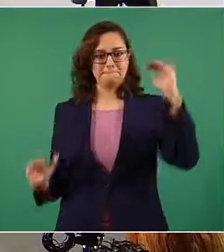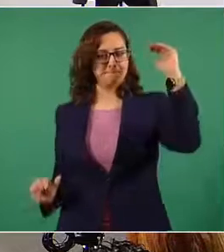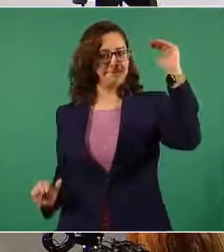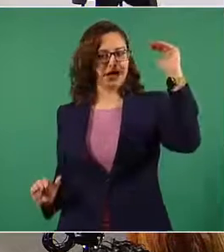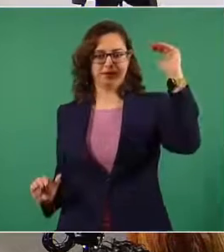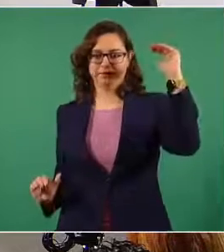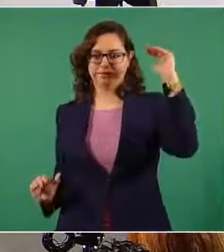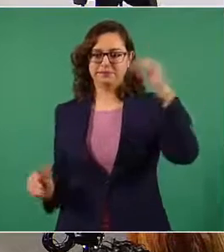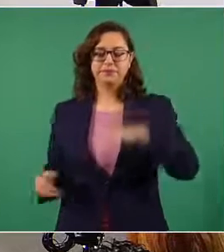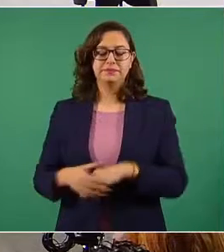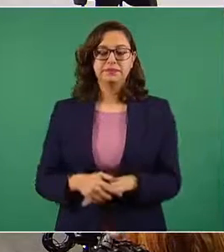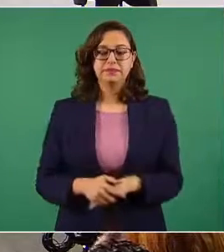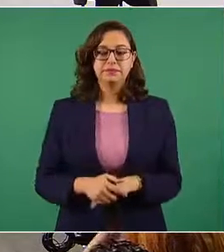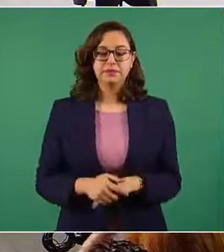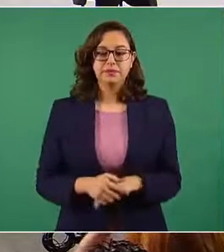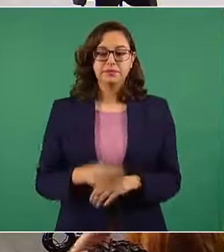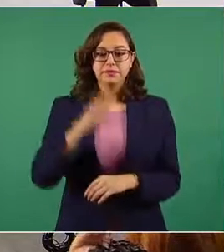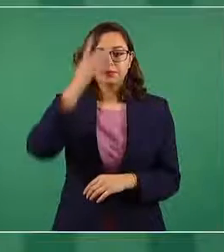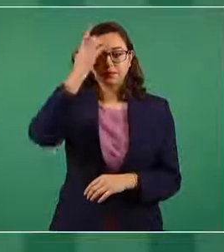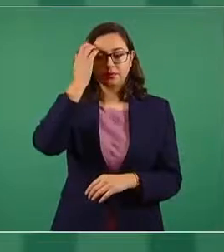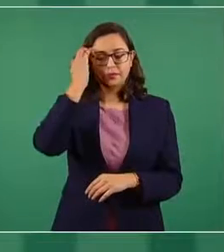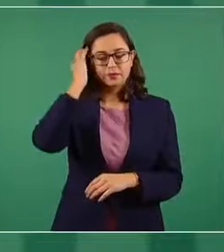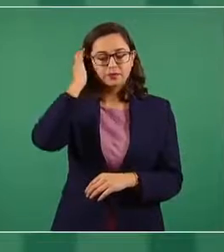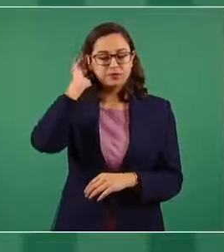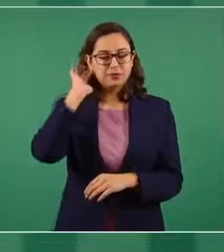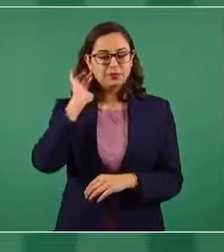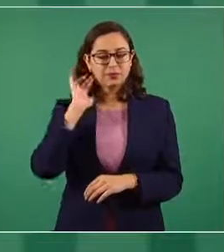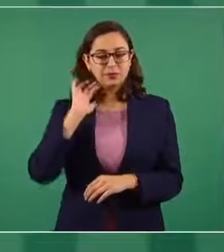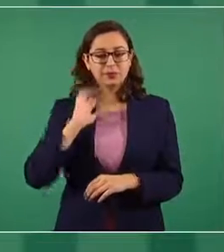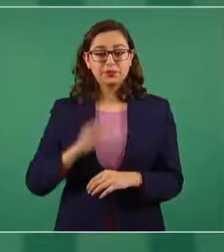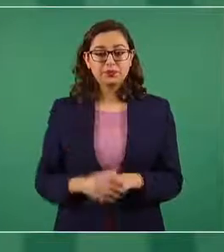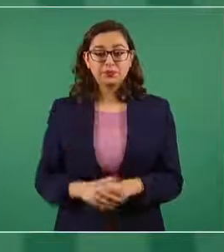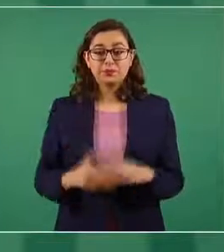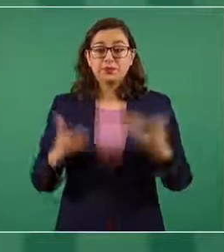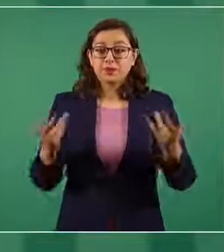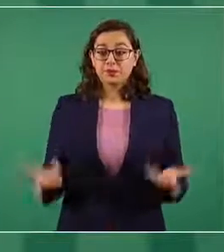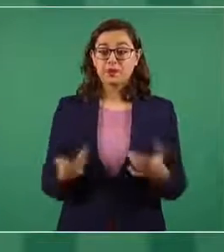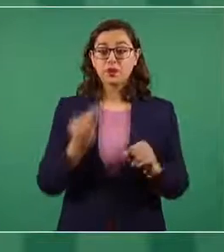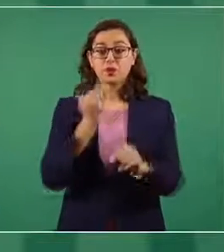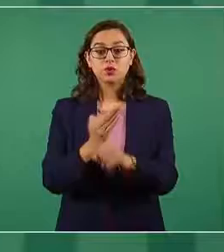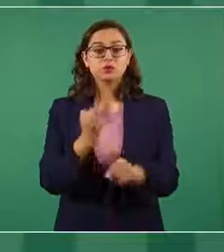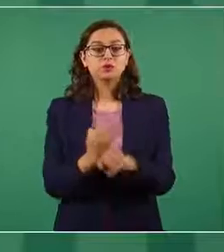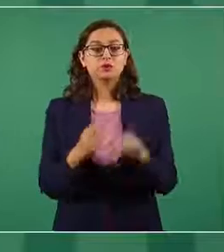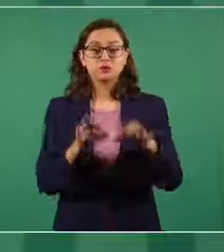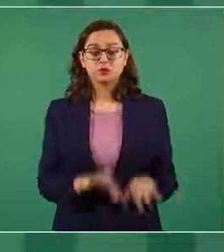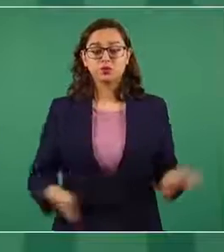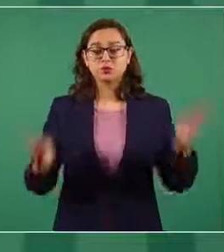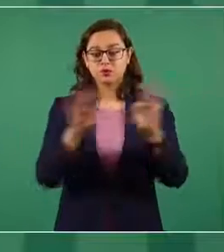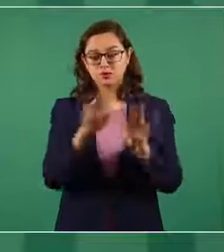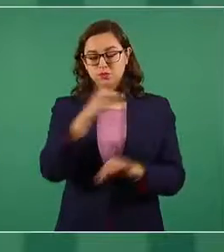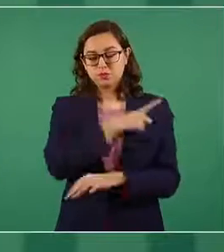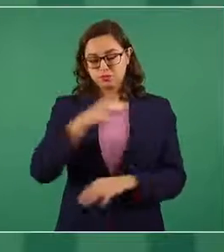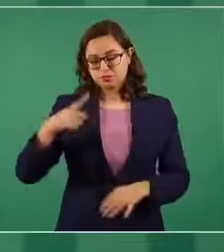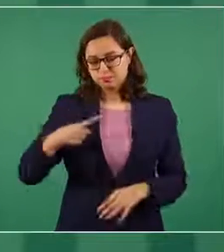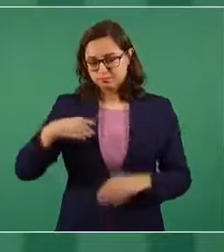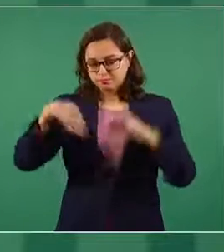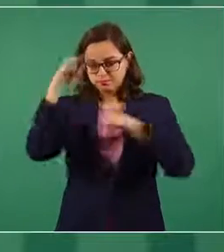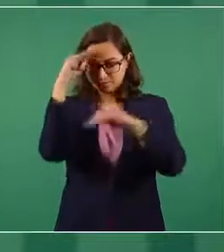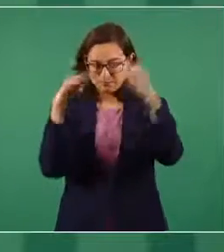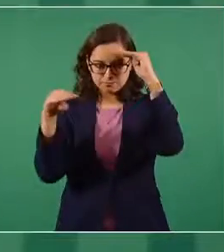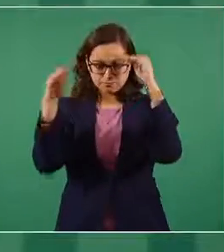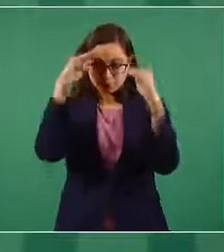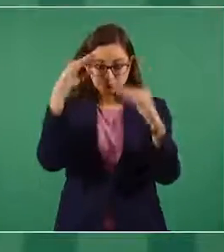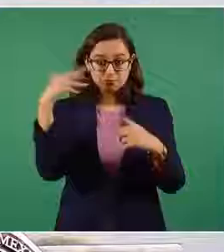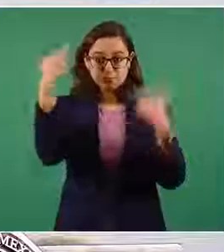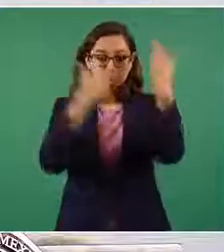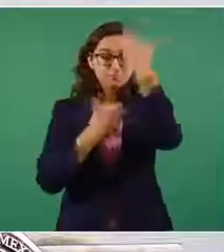rápido. Bueno, entonces resulta muy pertinente revisar y conocer cuál es la